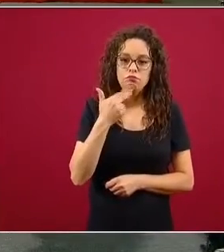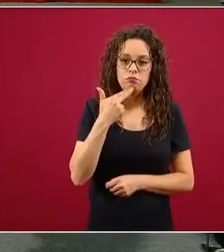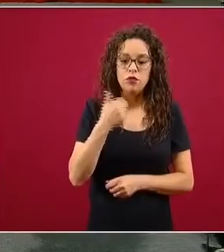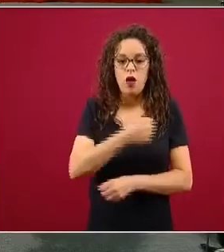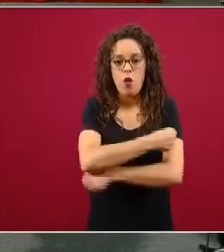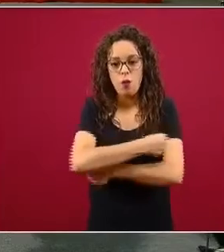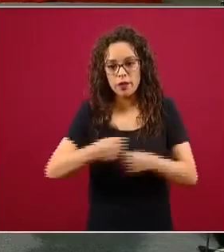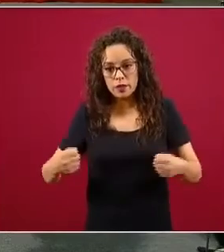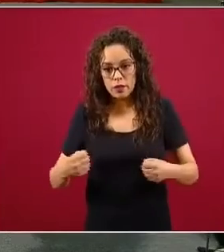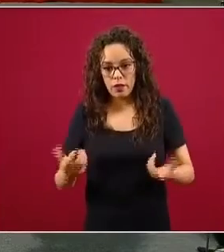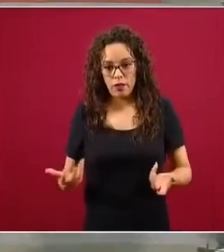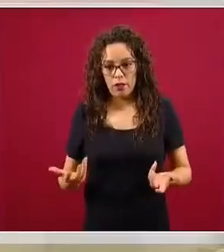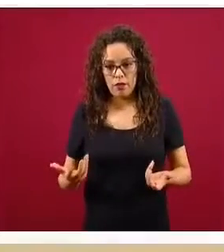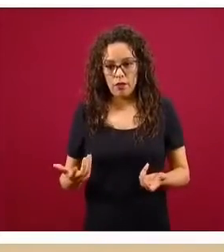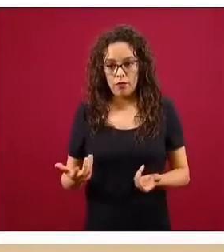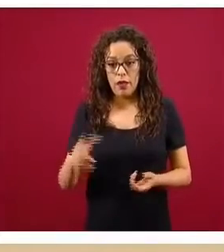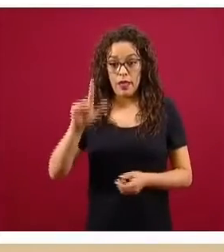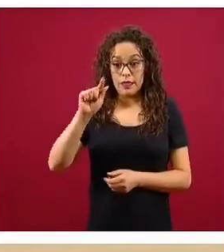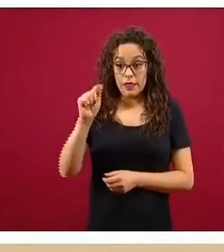El